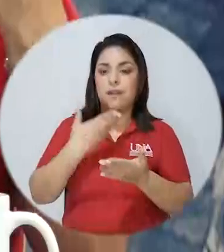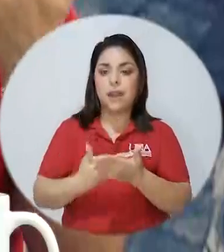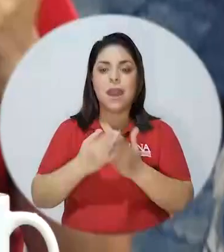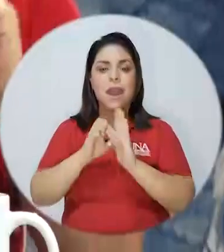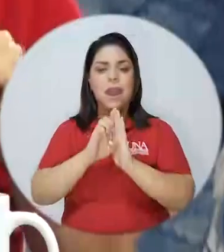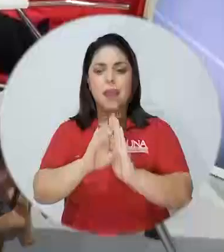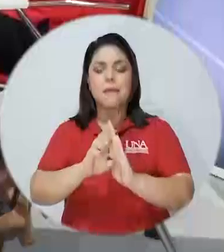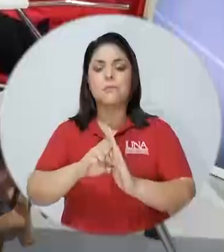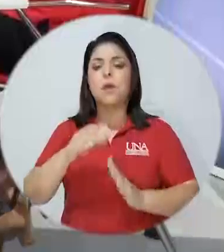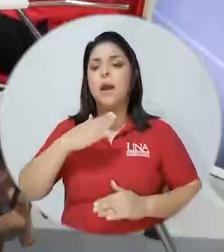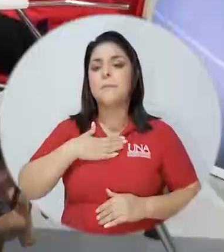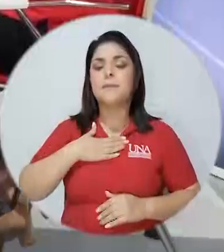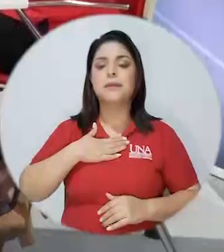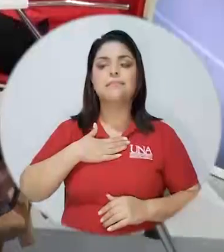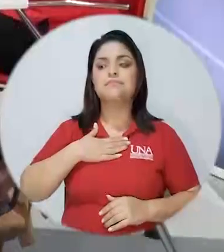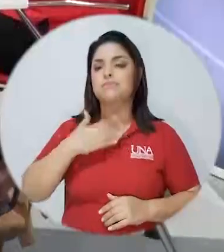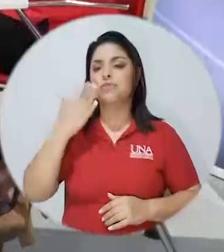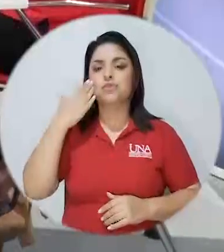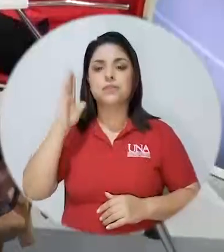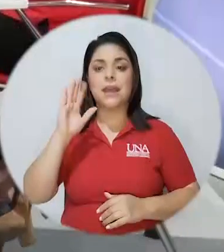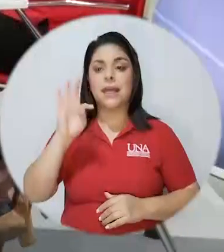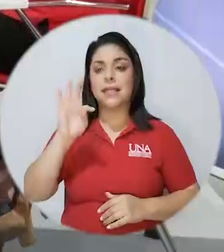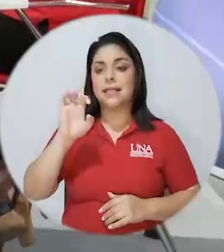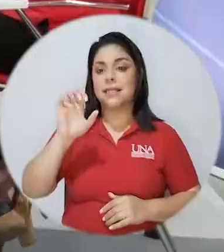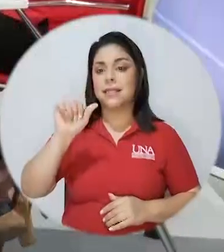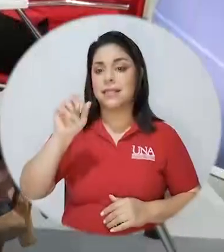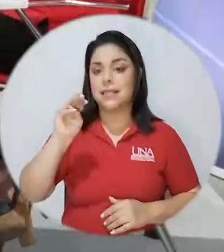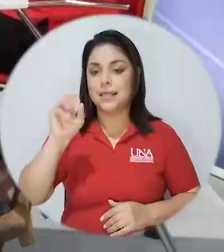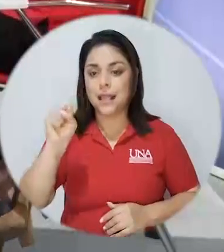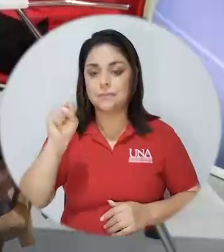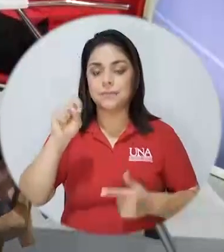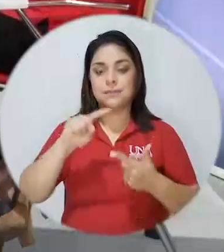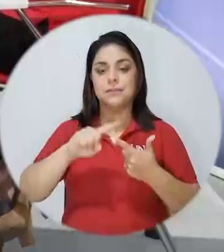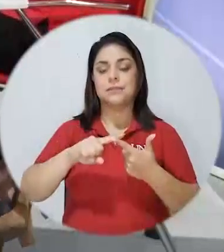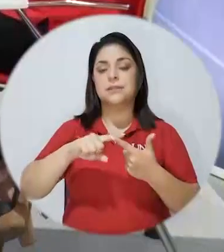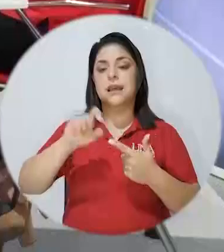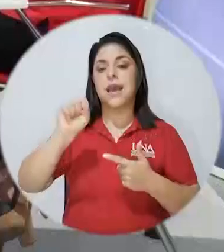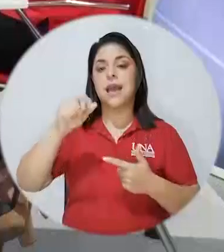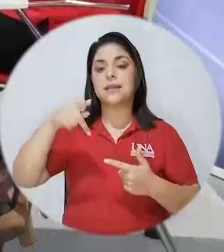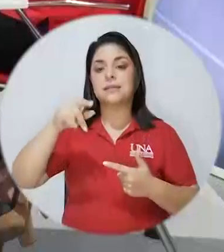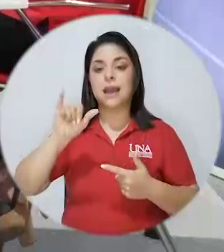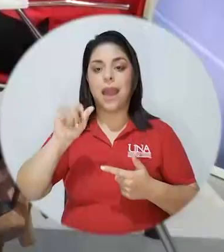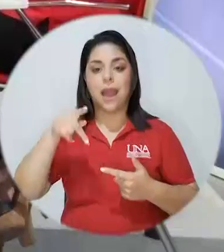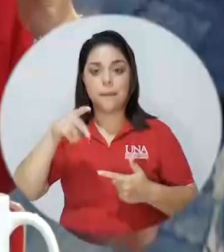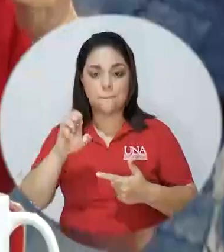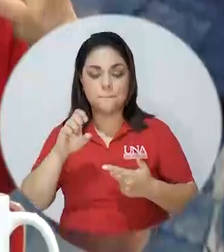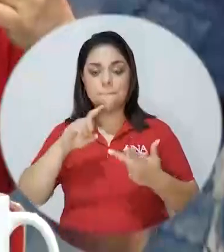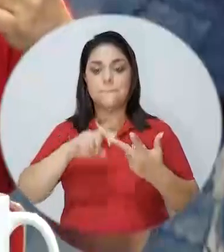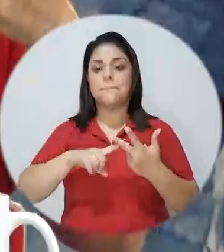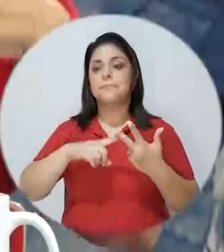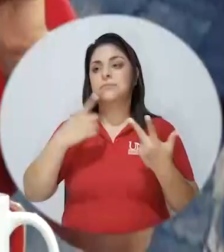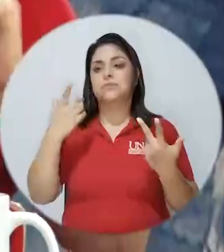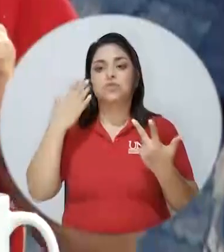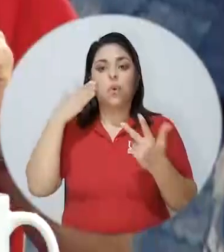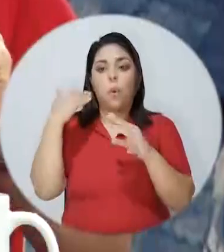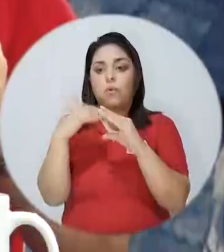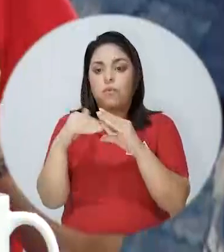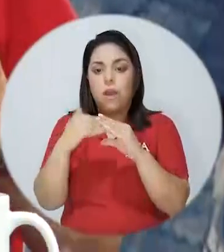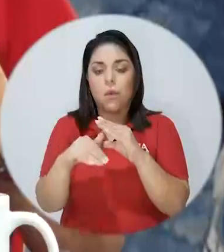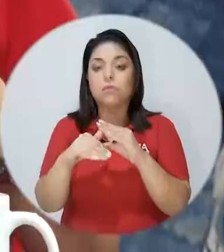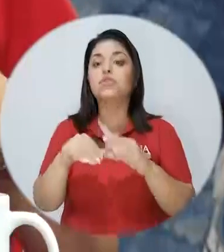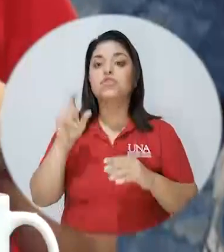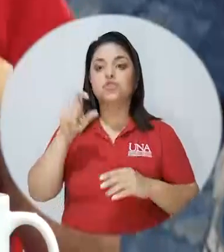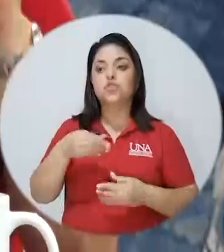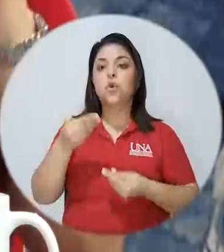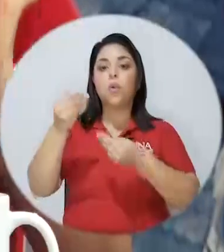es Skype, es el correo. Hay un montón de medios, no tengo que dar mi teléfono. Pero resulta que es como que dejar un mensaje y